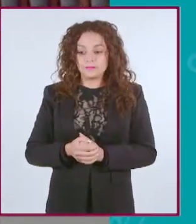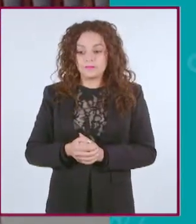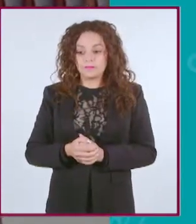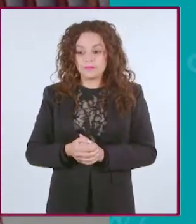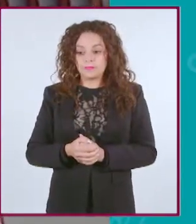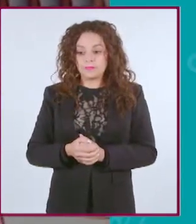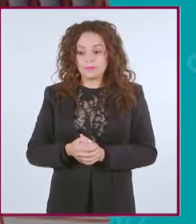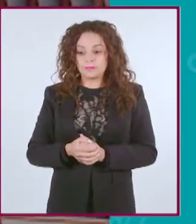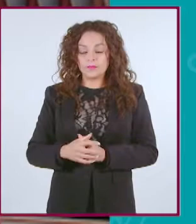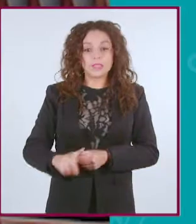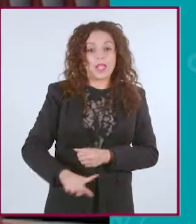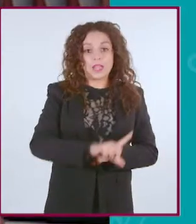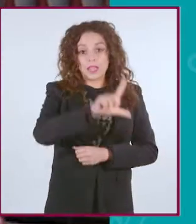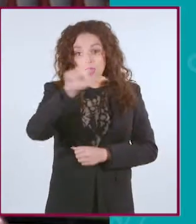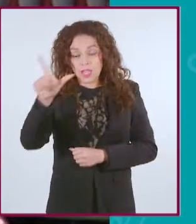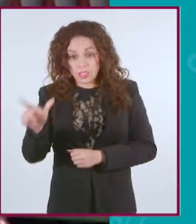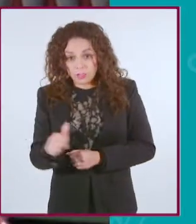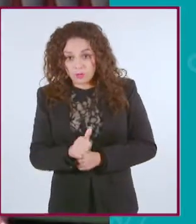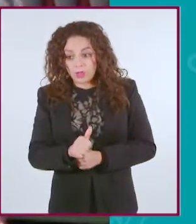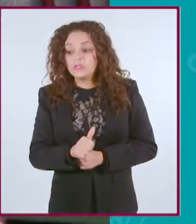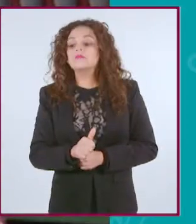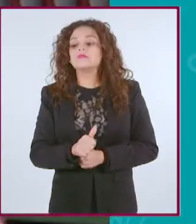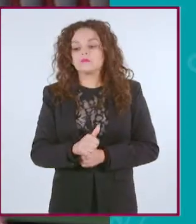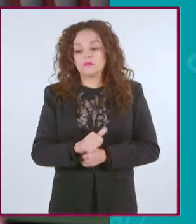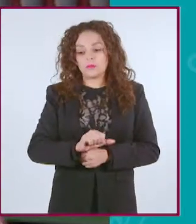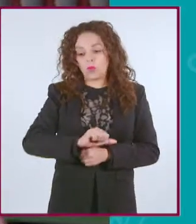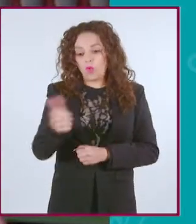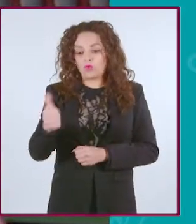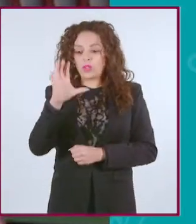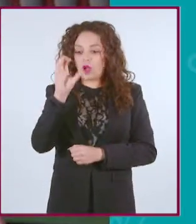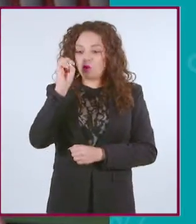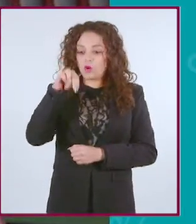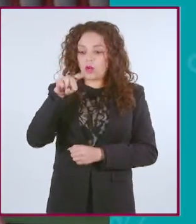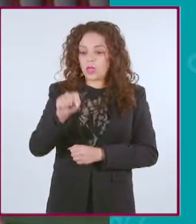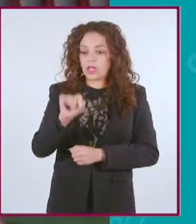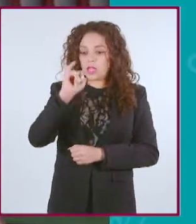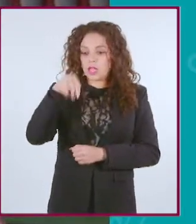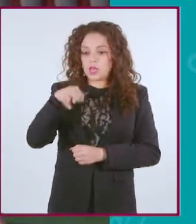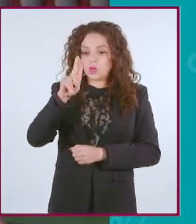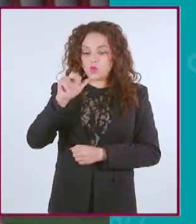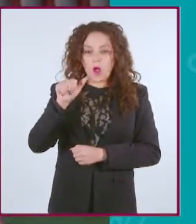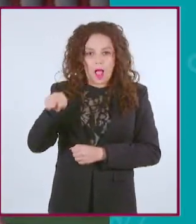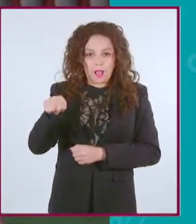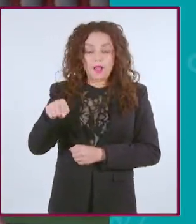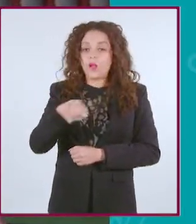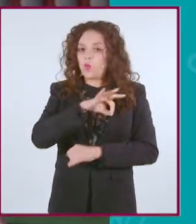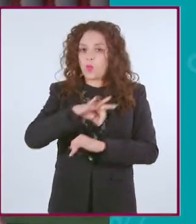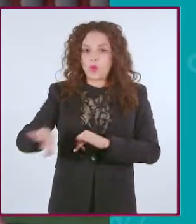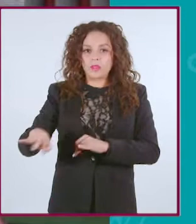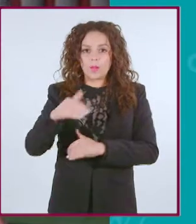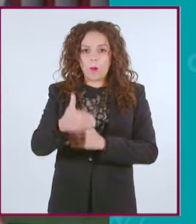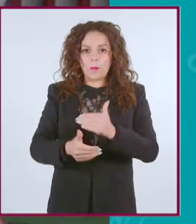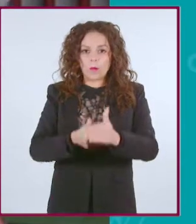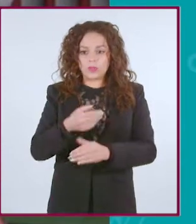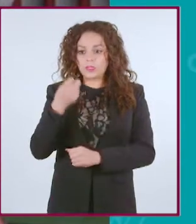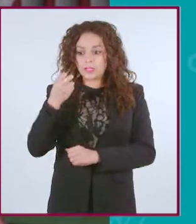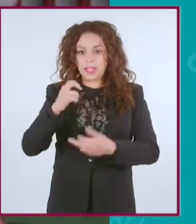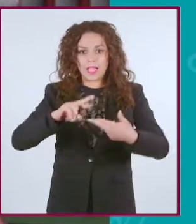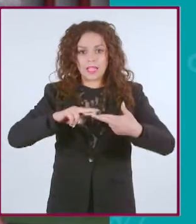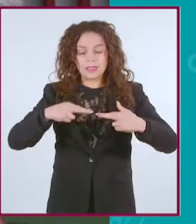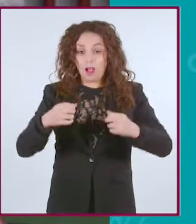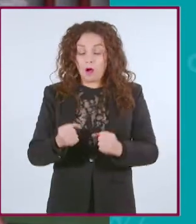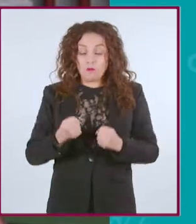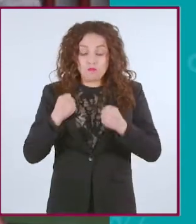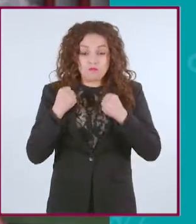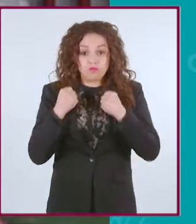torciendo. Después de varios procesos ya pasa por la continua, que es el último proceso donde ya el hilo sale completamente resistente y